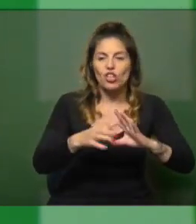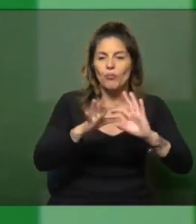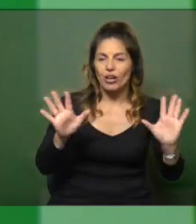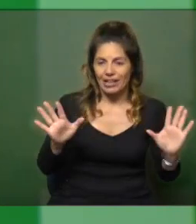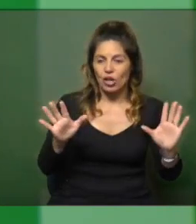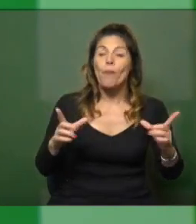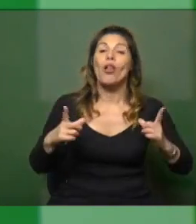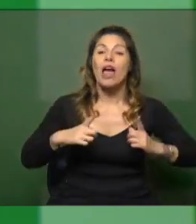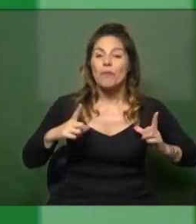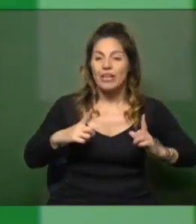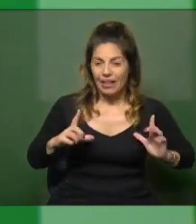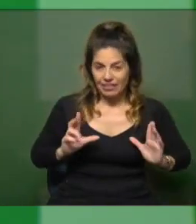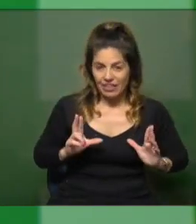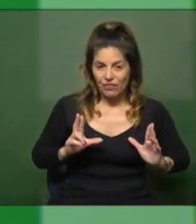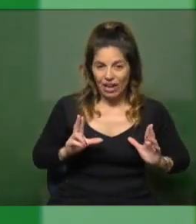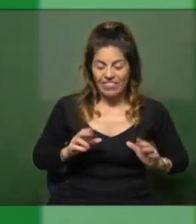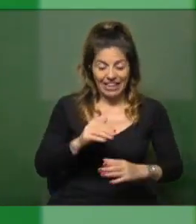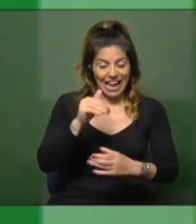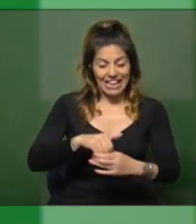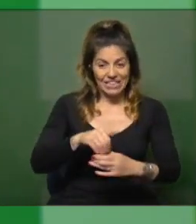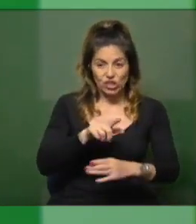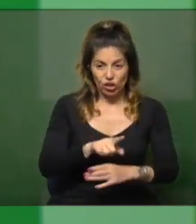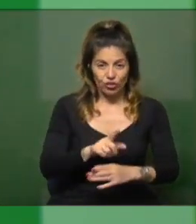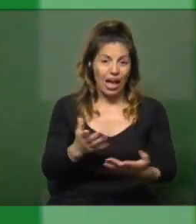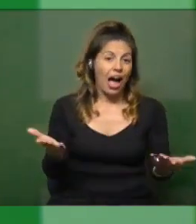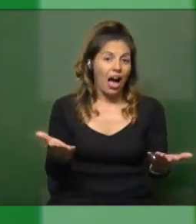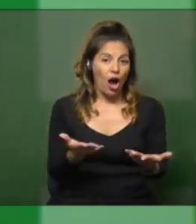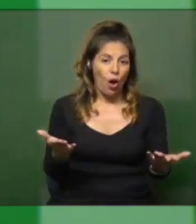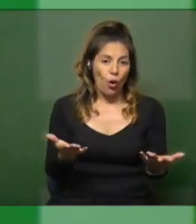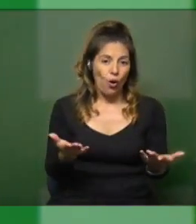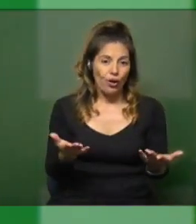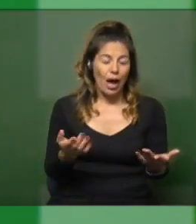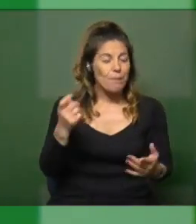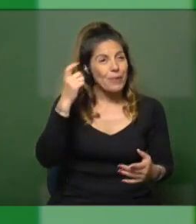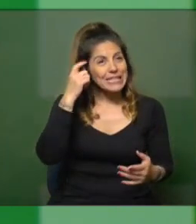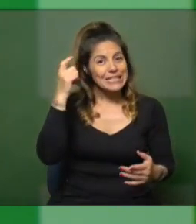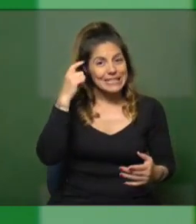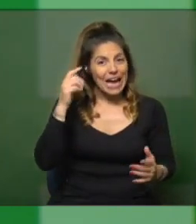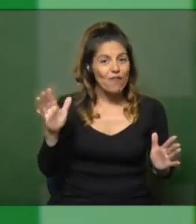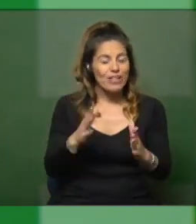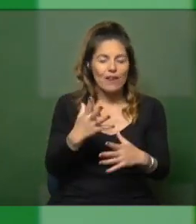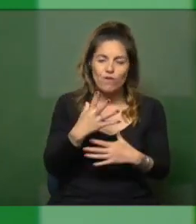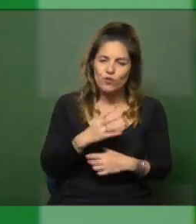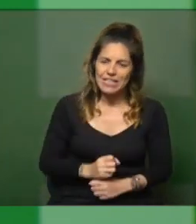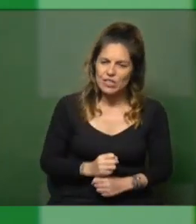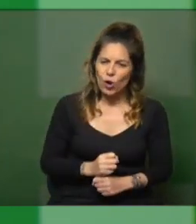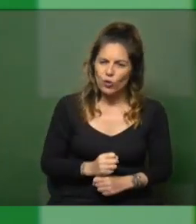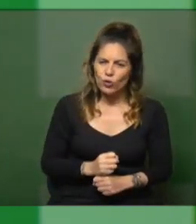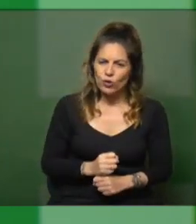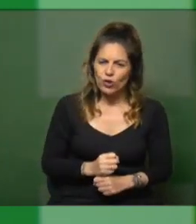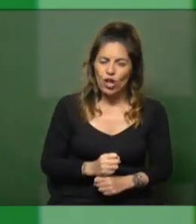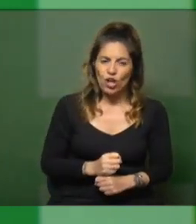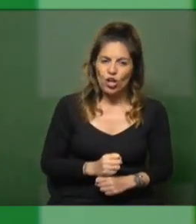expectativa de de la elección misma entonces pensar que frente a la frustración lo que se viene es un